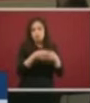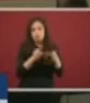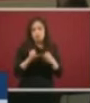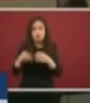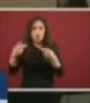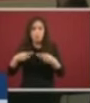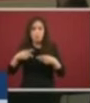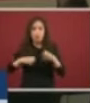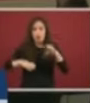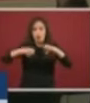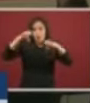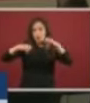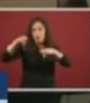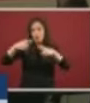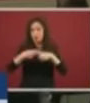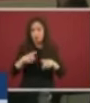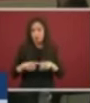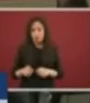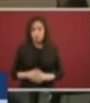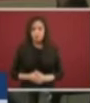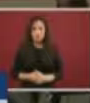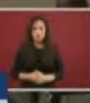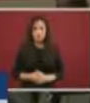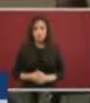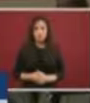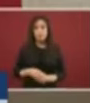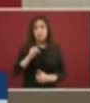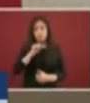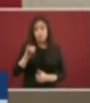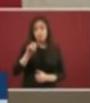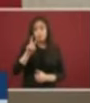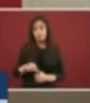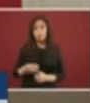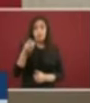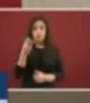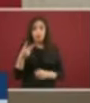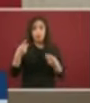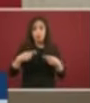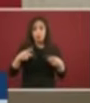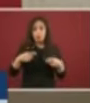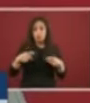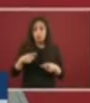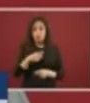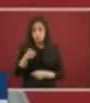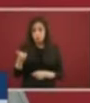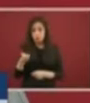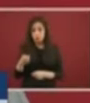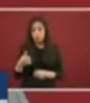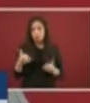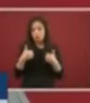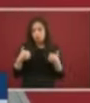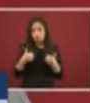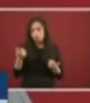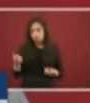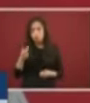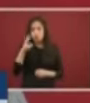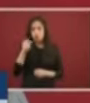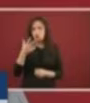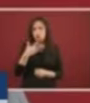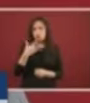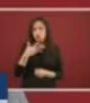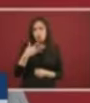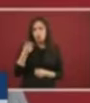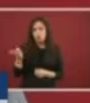las variaciones o de las intervenciones comunitarias, pero digamos que para efectos del modelo que en su momento se